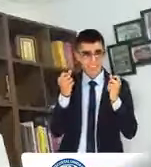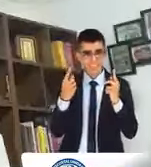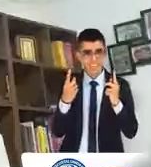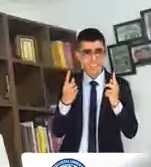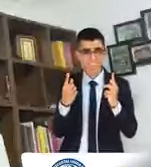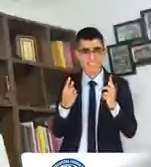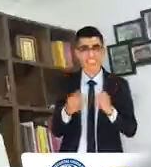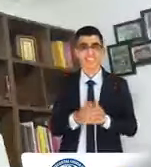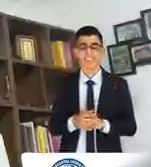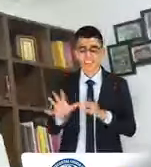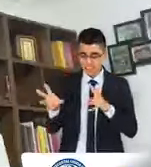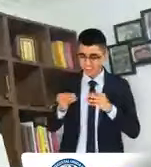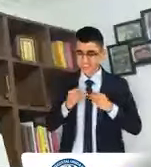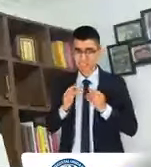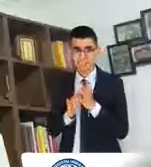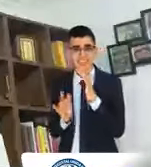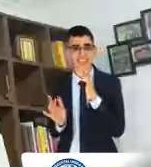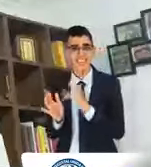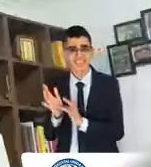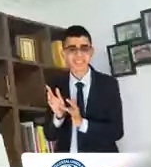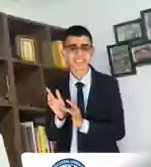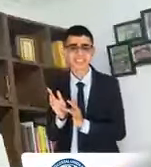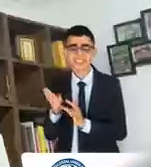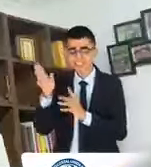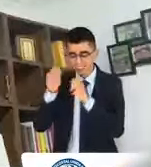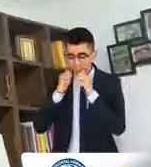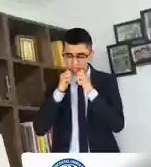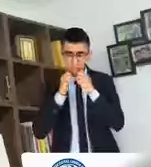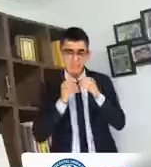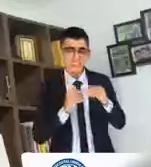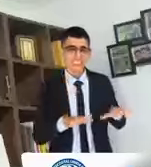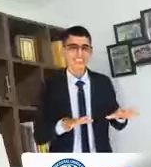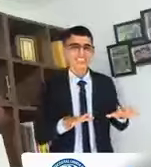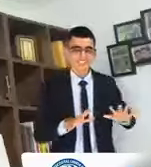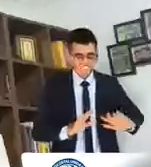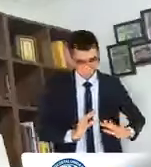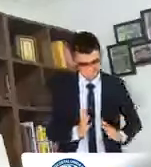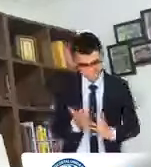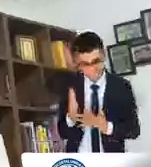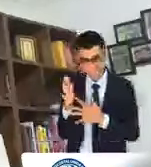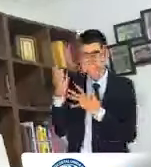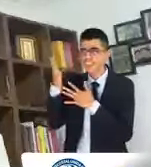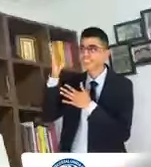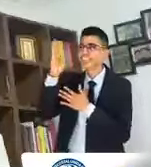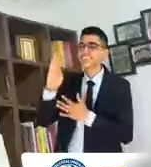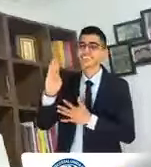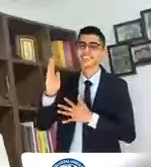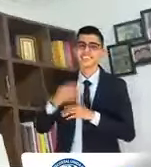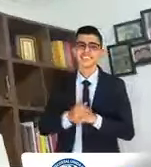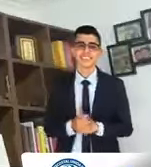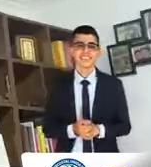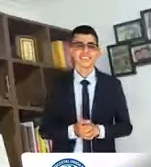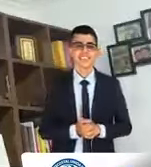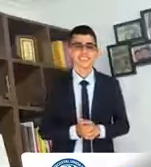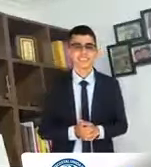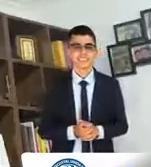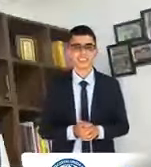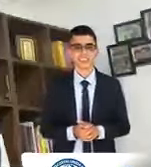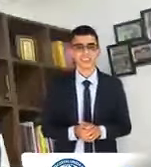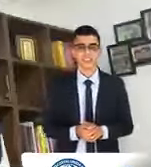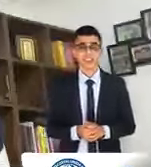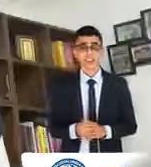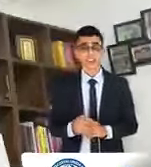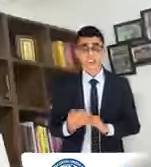porción de mi herencia y de mi copa. Mi copa está rebosando. En su presencia